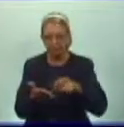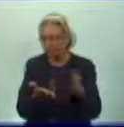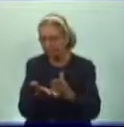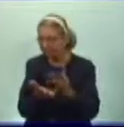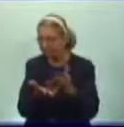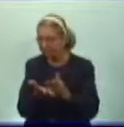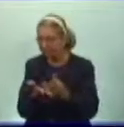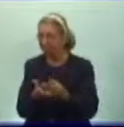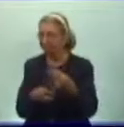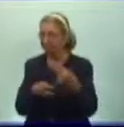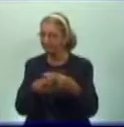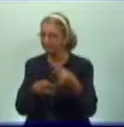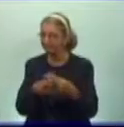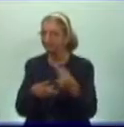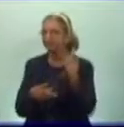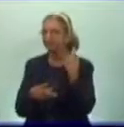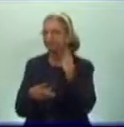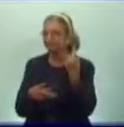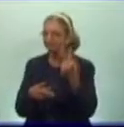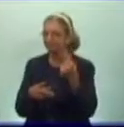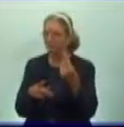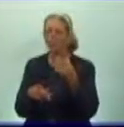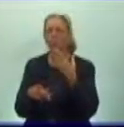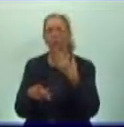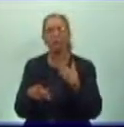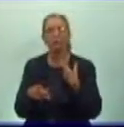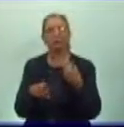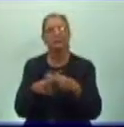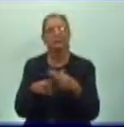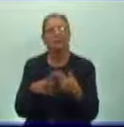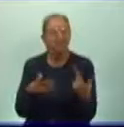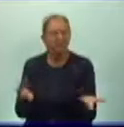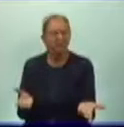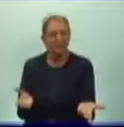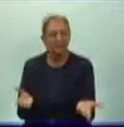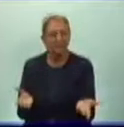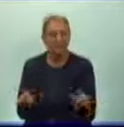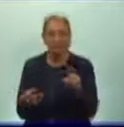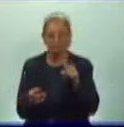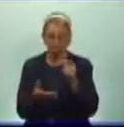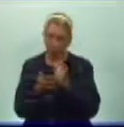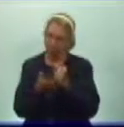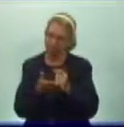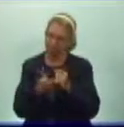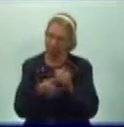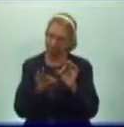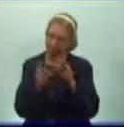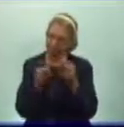nombre del año. Recuerden, padres, ayudarlo a realizar esta actividad.